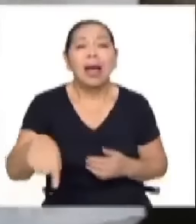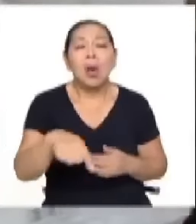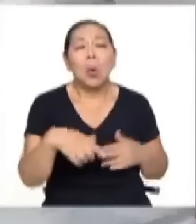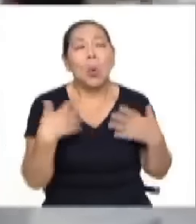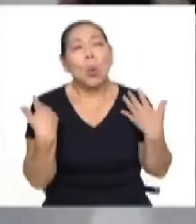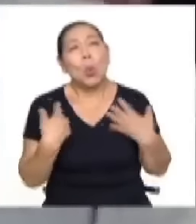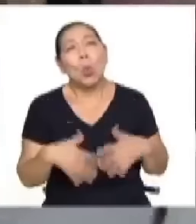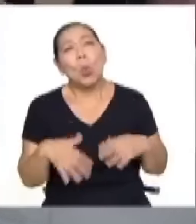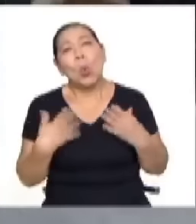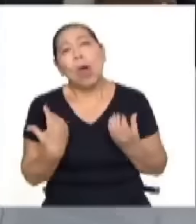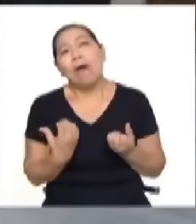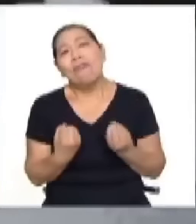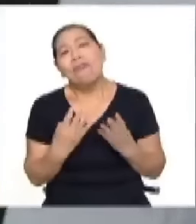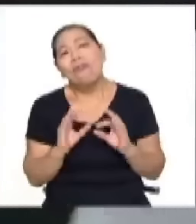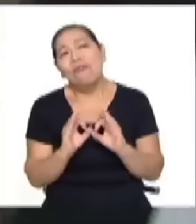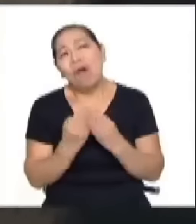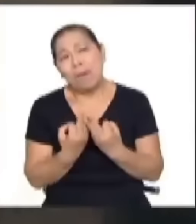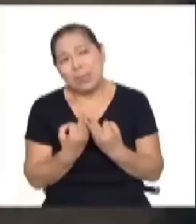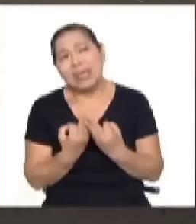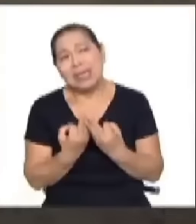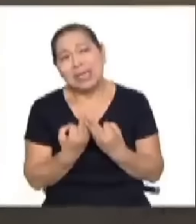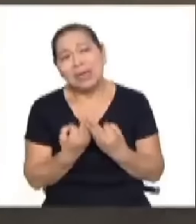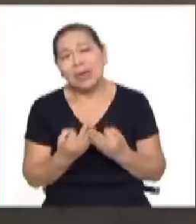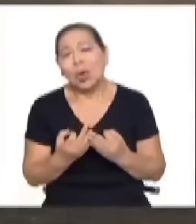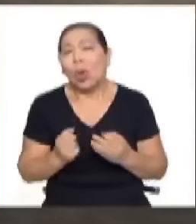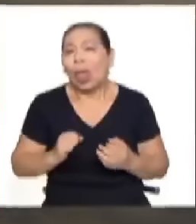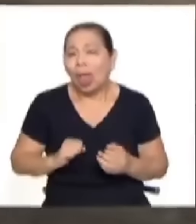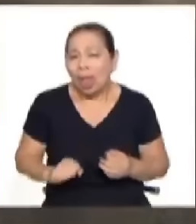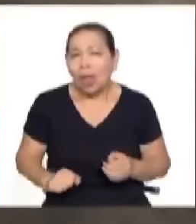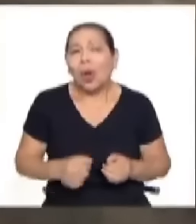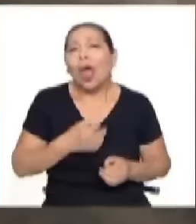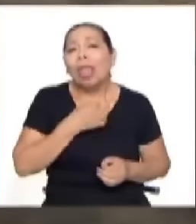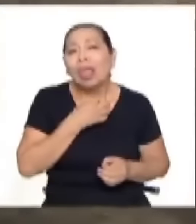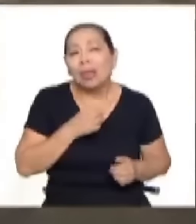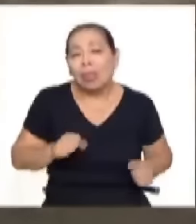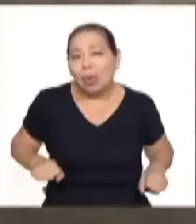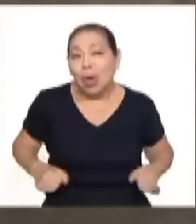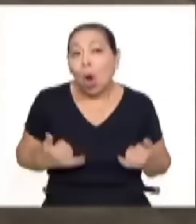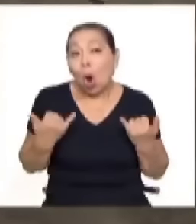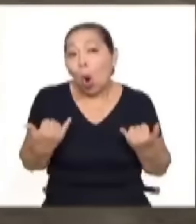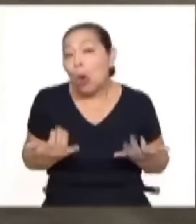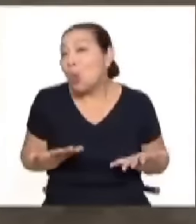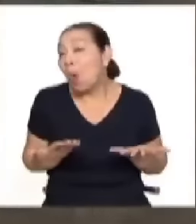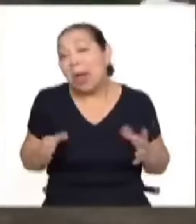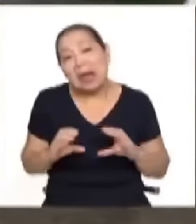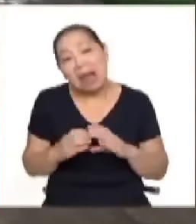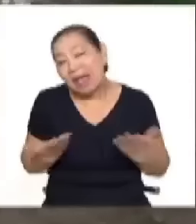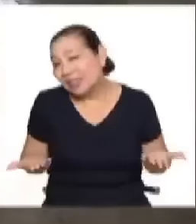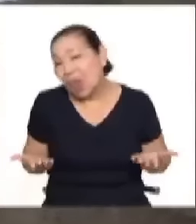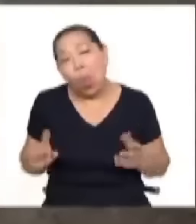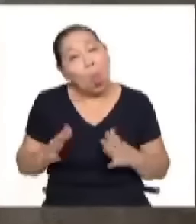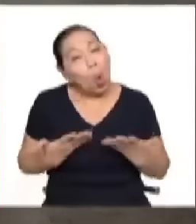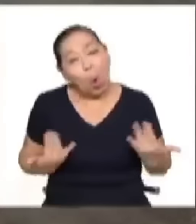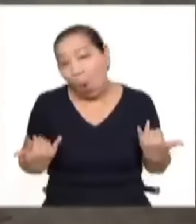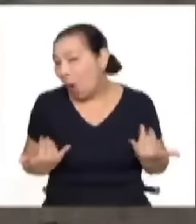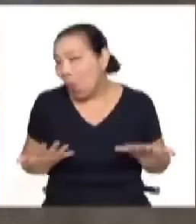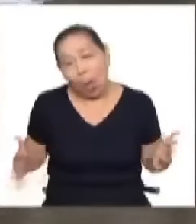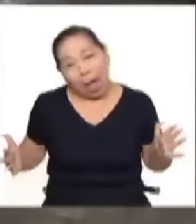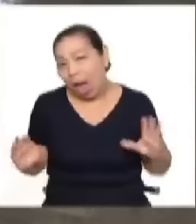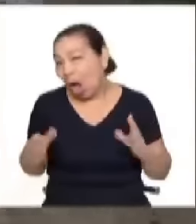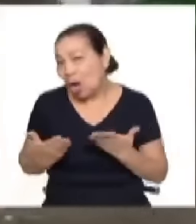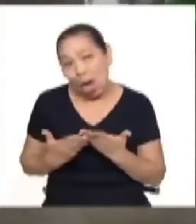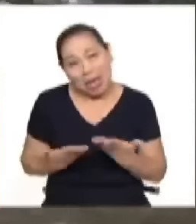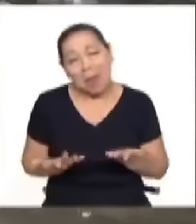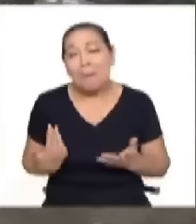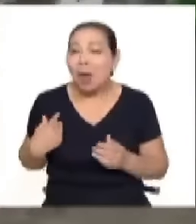que las familias están yendo incluso con los hijos, con los nietos, y es que hoy no hay clases, hoy no hay colegio, entonces se